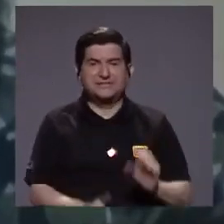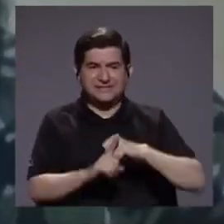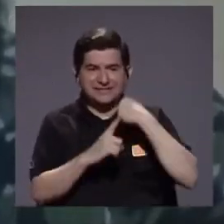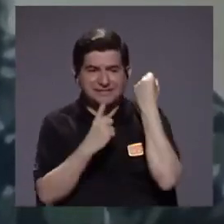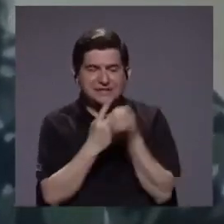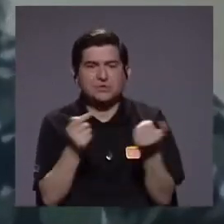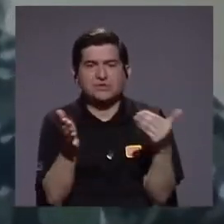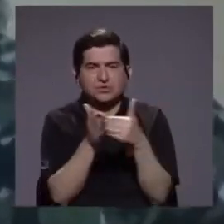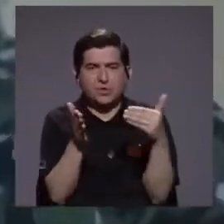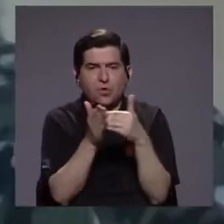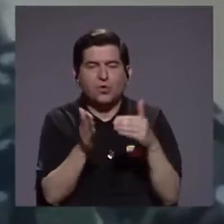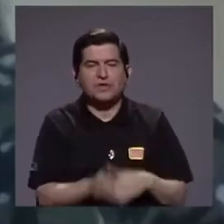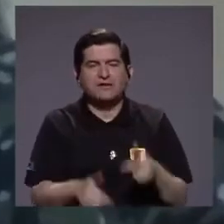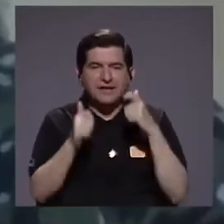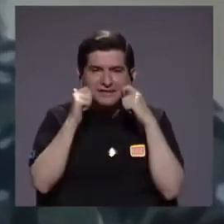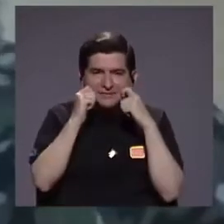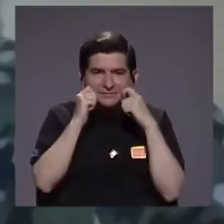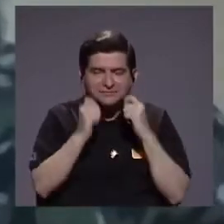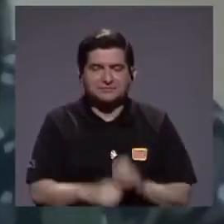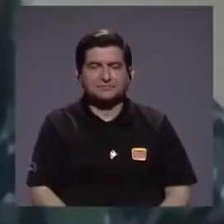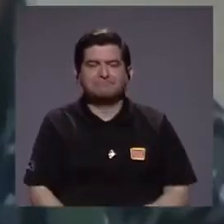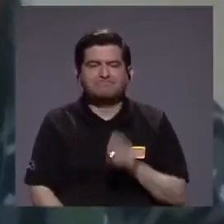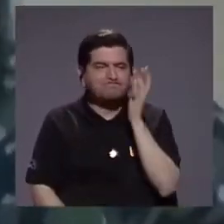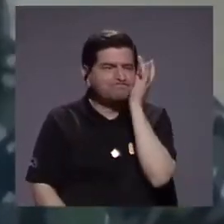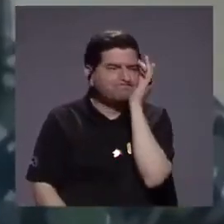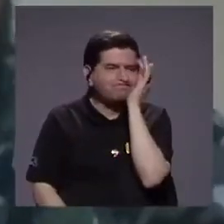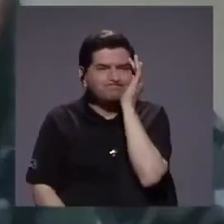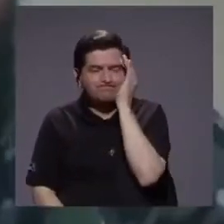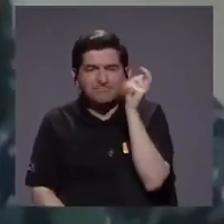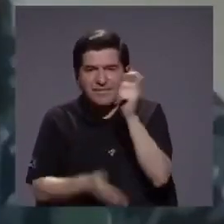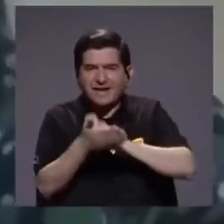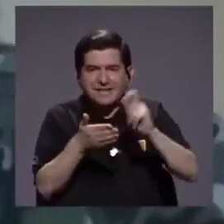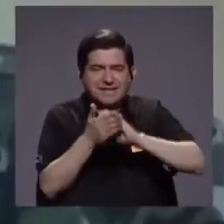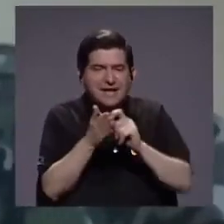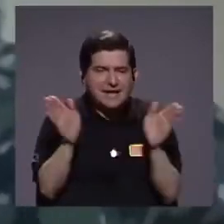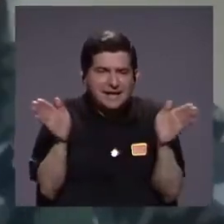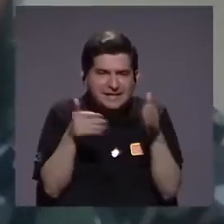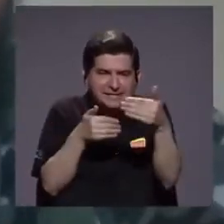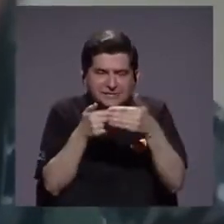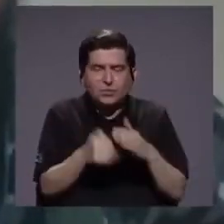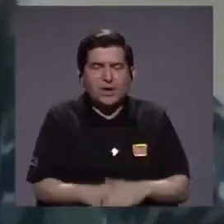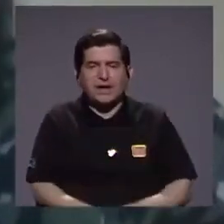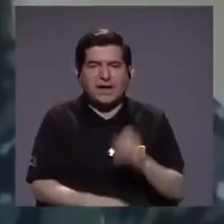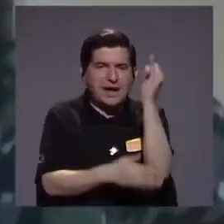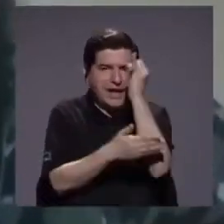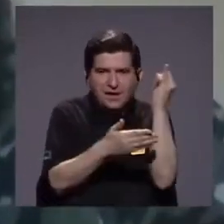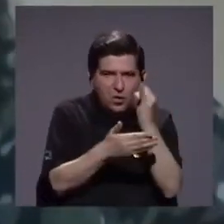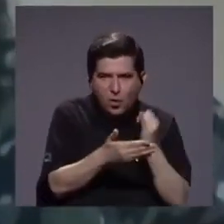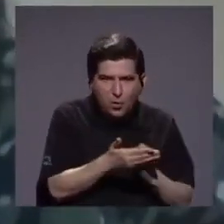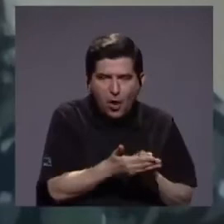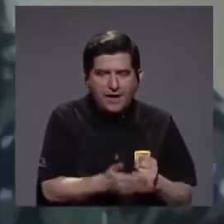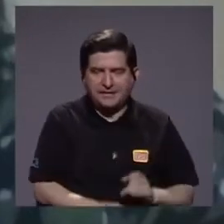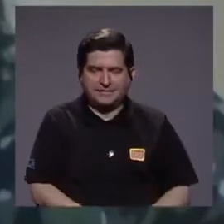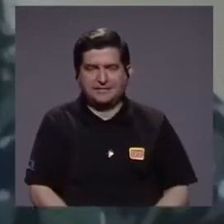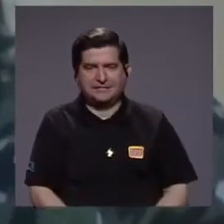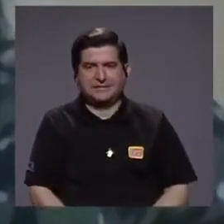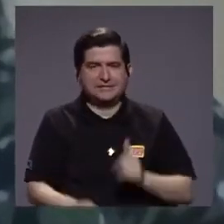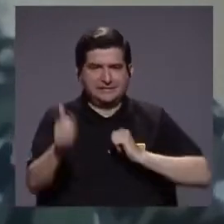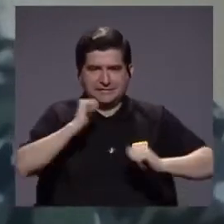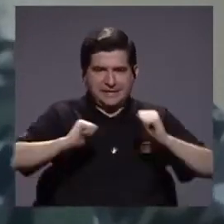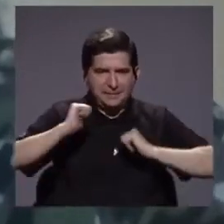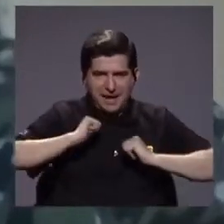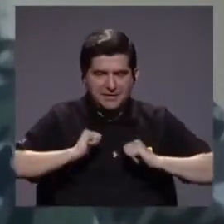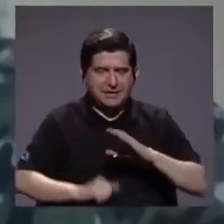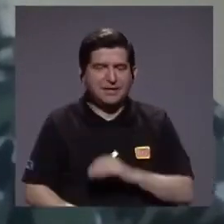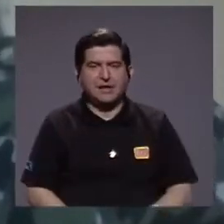situación de regreso a la presencialidad, una de las preocupaciones de las escuelas más pequeñas, como son Artes Dramáticas o Artes Plásticas, y por la